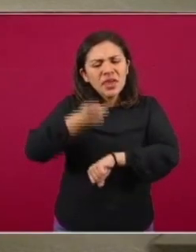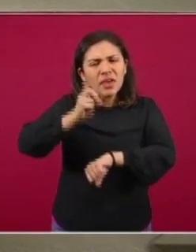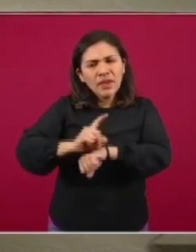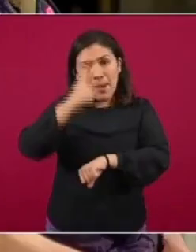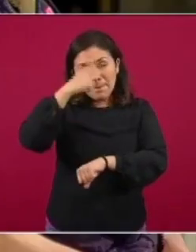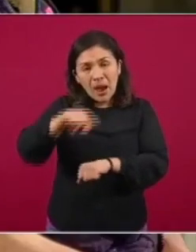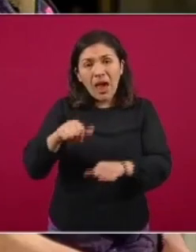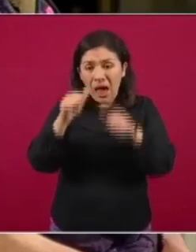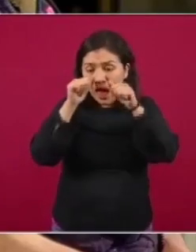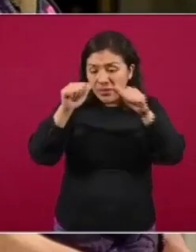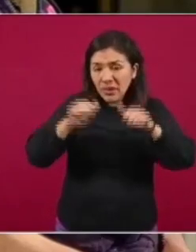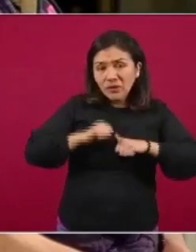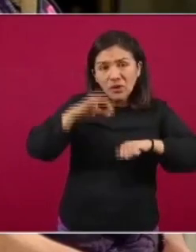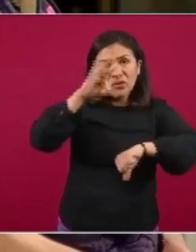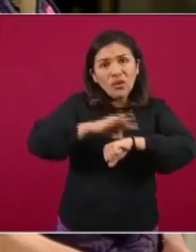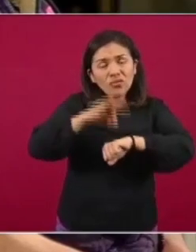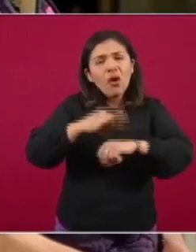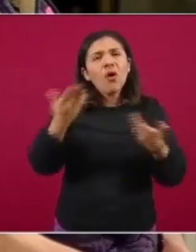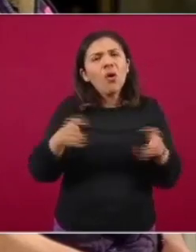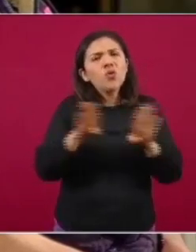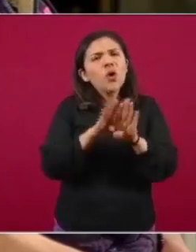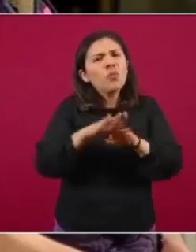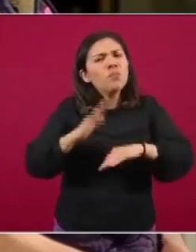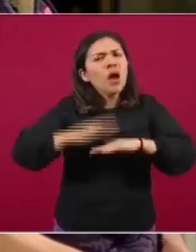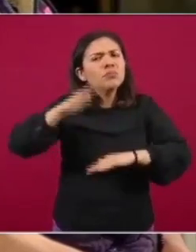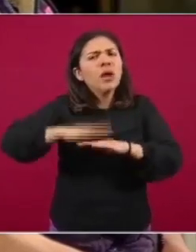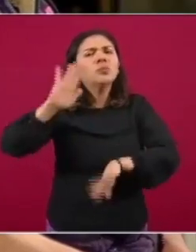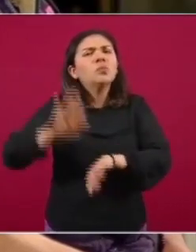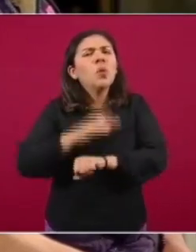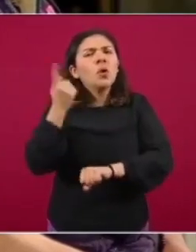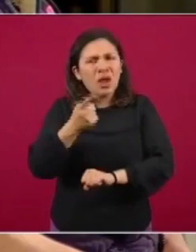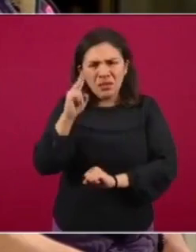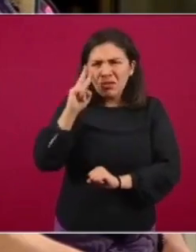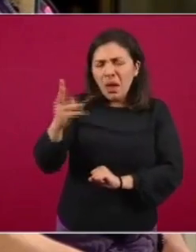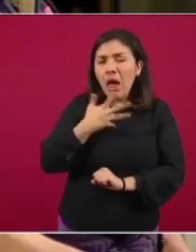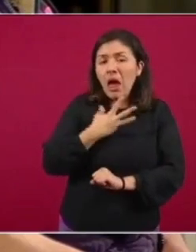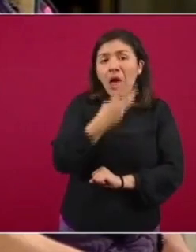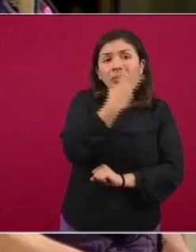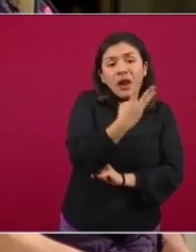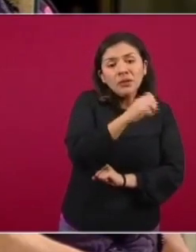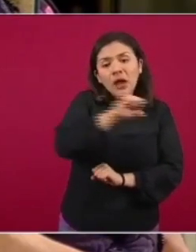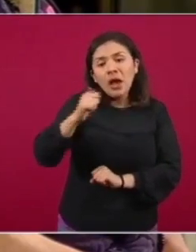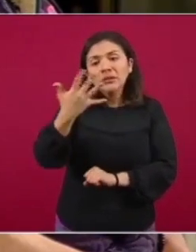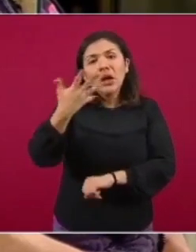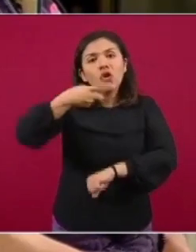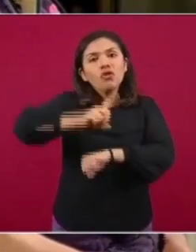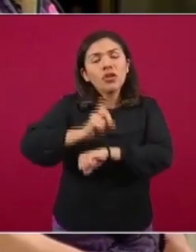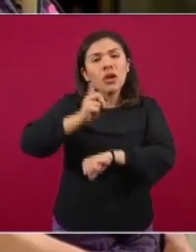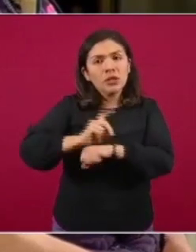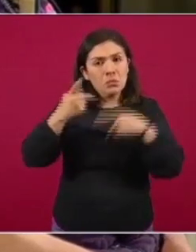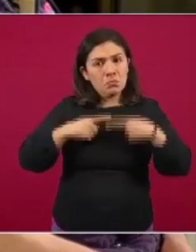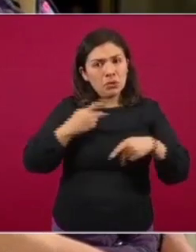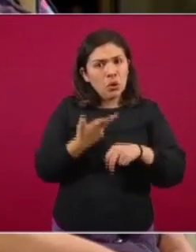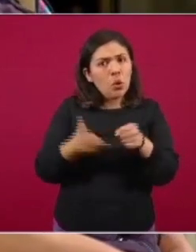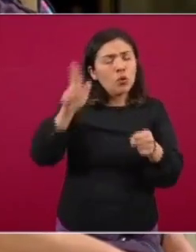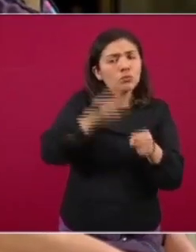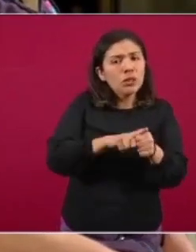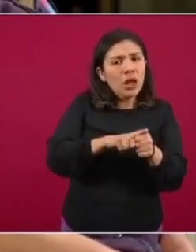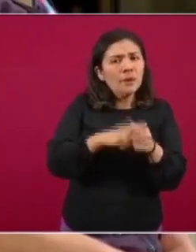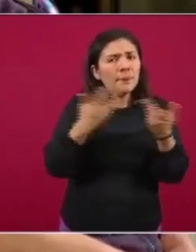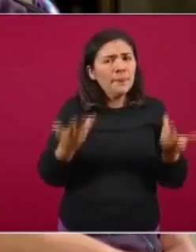pedir atención. Comentaba, o en la gráfica que mostraba, que pasaron de 3 a 5 días en pacientes